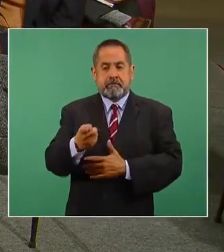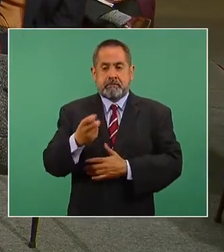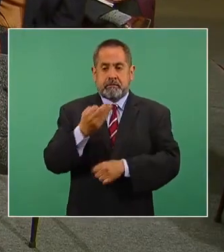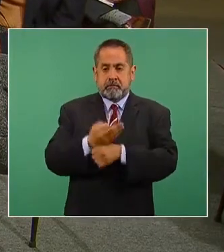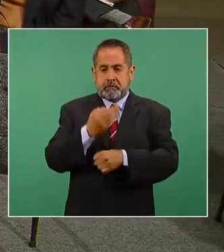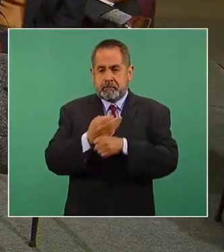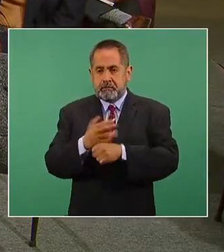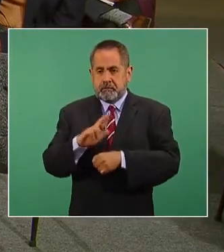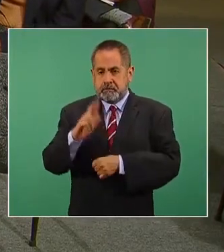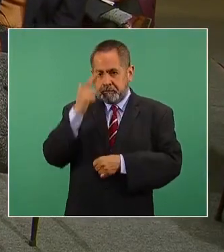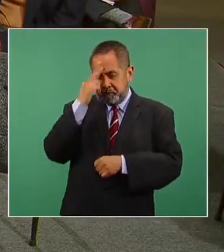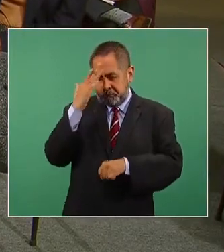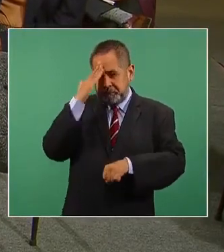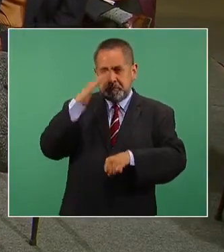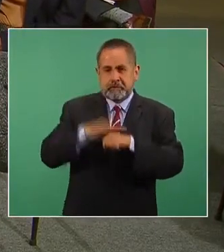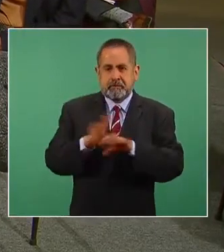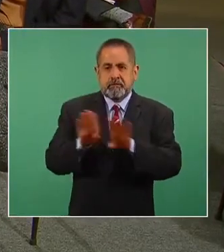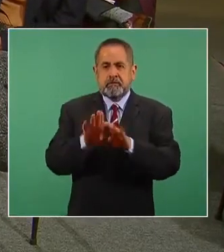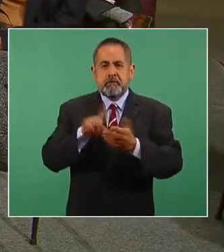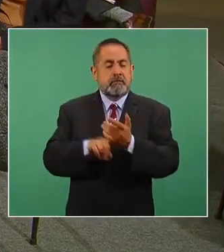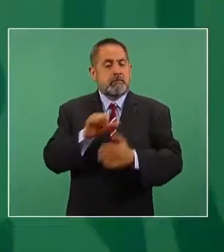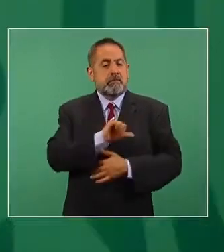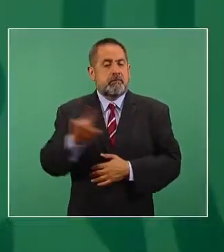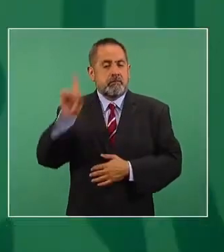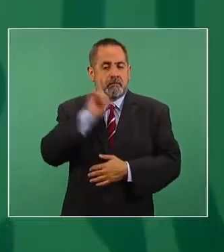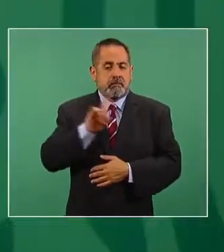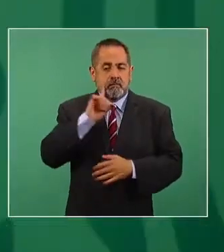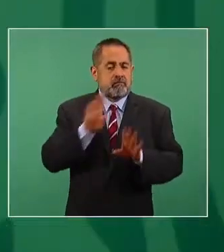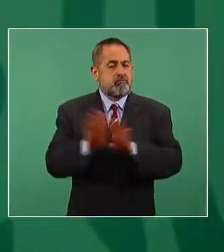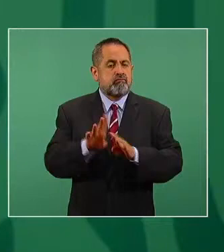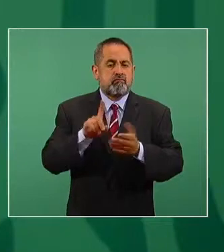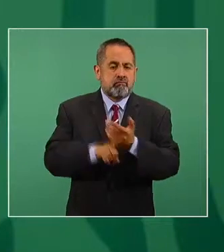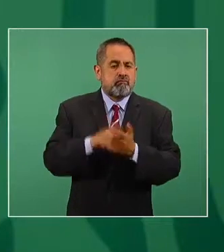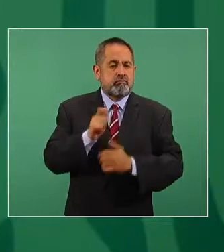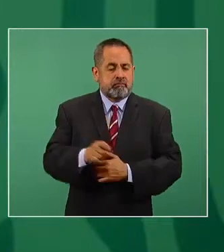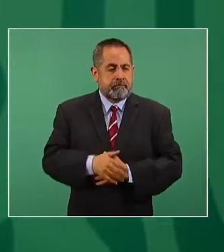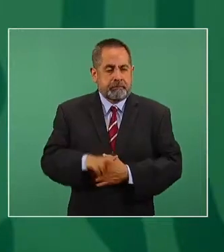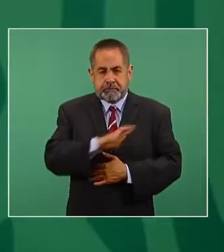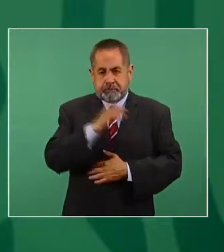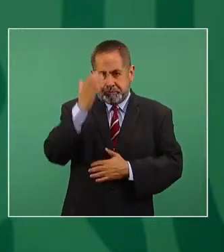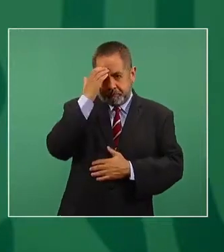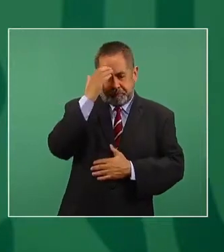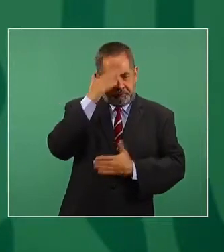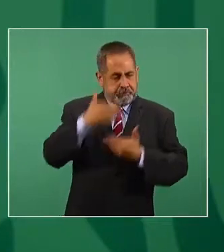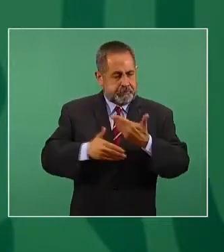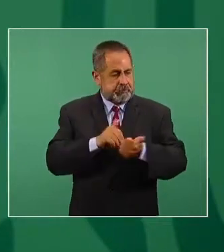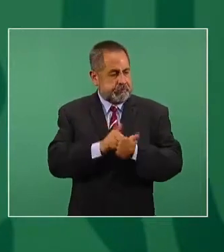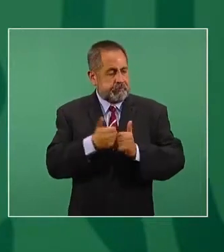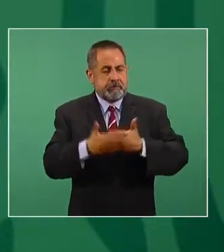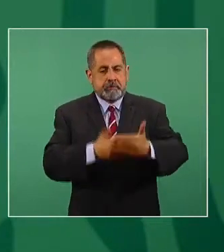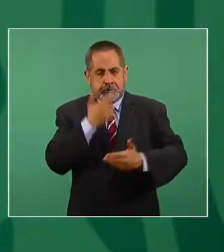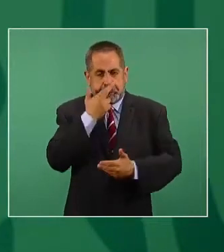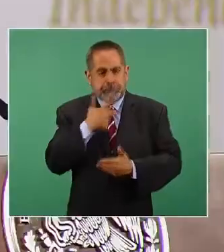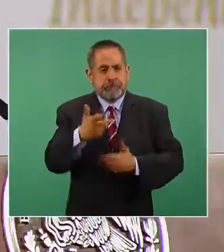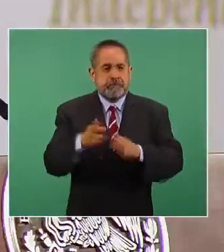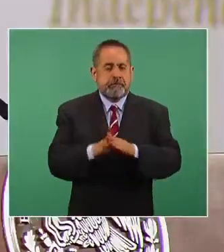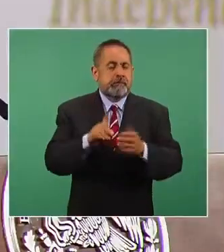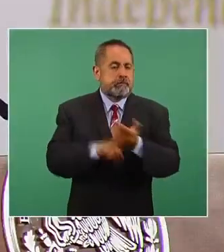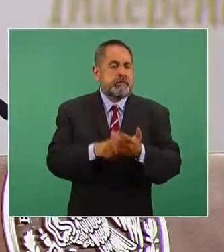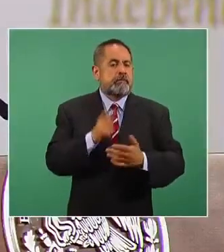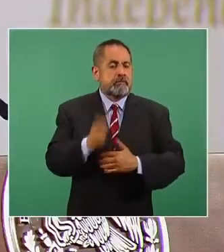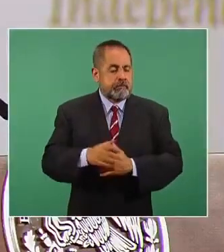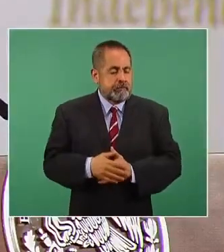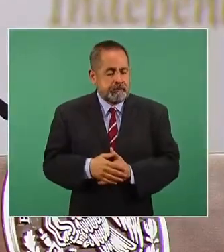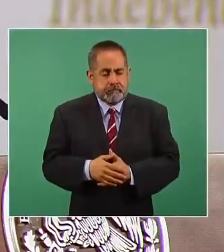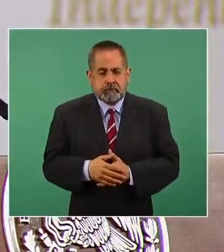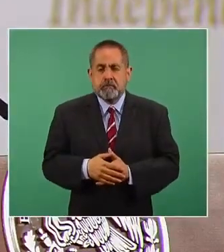que fueron artífices de la historia, una fecha para reconocer el camino recorrido, pero también para vislumbrar lo que